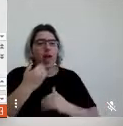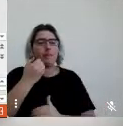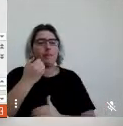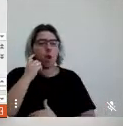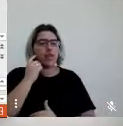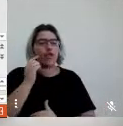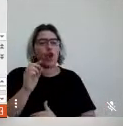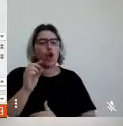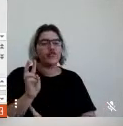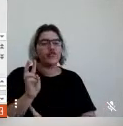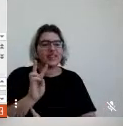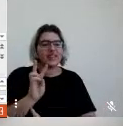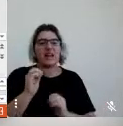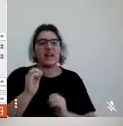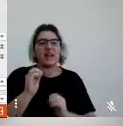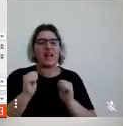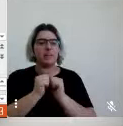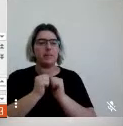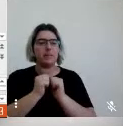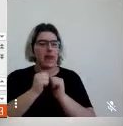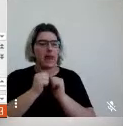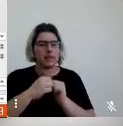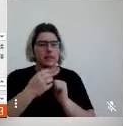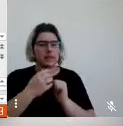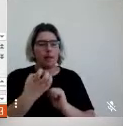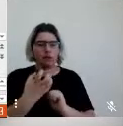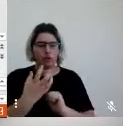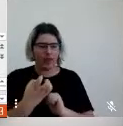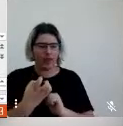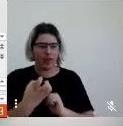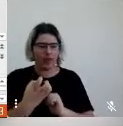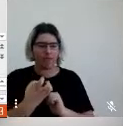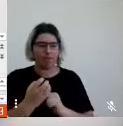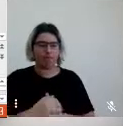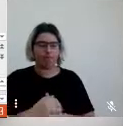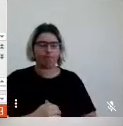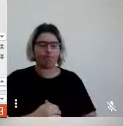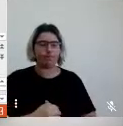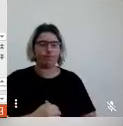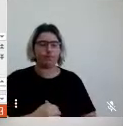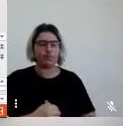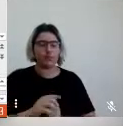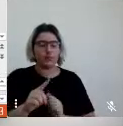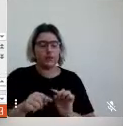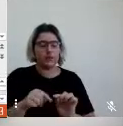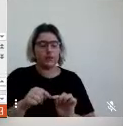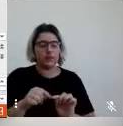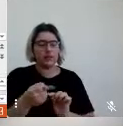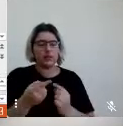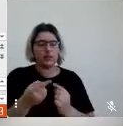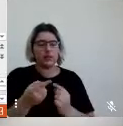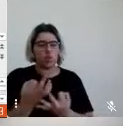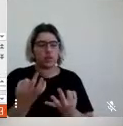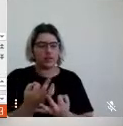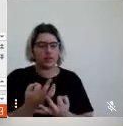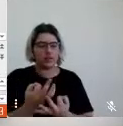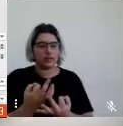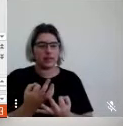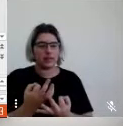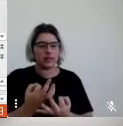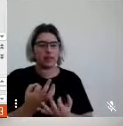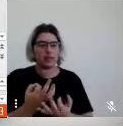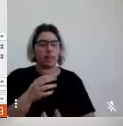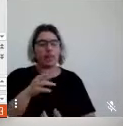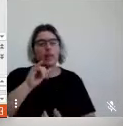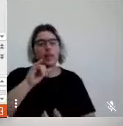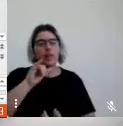los minerales. El siguiente punto de nuestro aparato digestivo, a dónde va a ir el alimento, es al ilion. Y esta es la